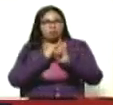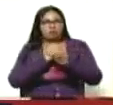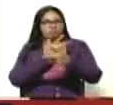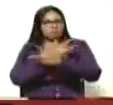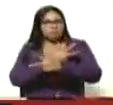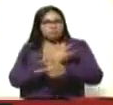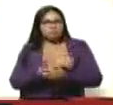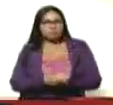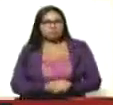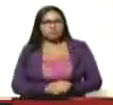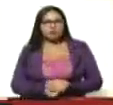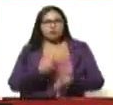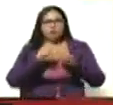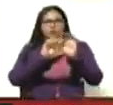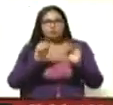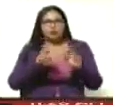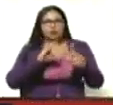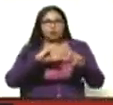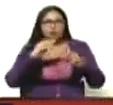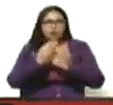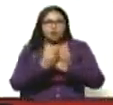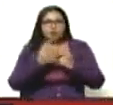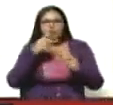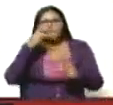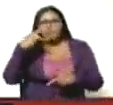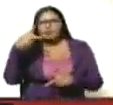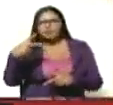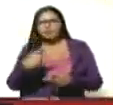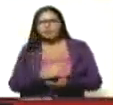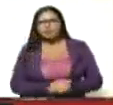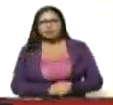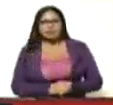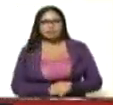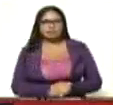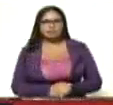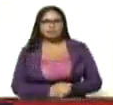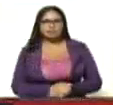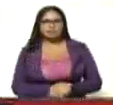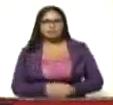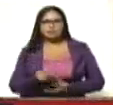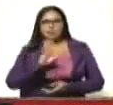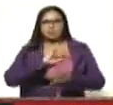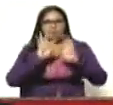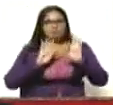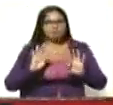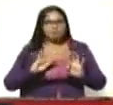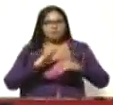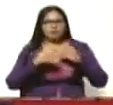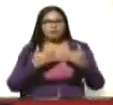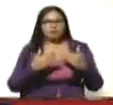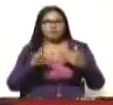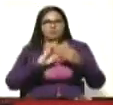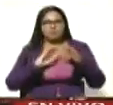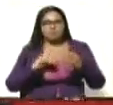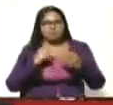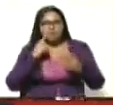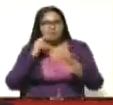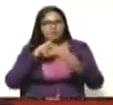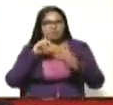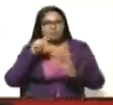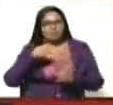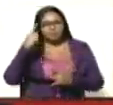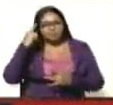también gala cultural, gala poética en el Teatro Bolívar en Caracas todos los días a las 6 de la tarde a partir del día de